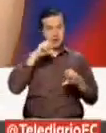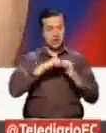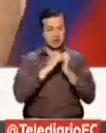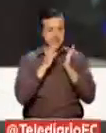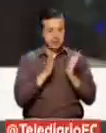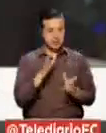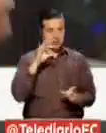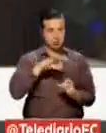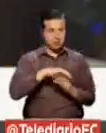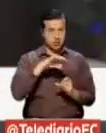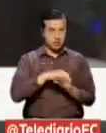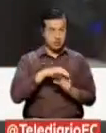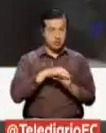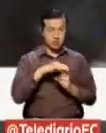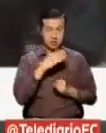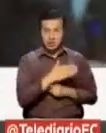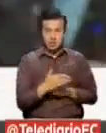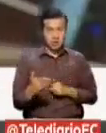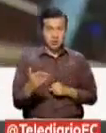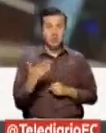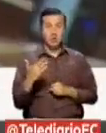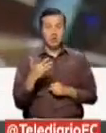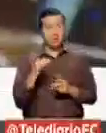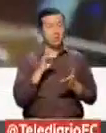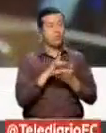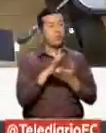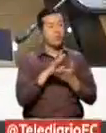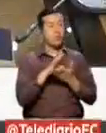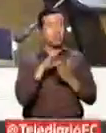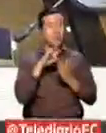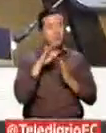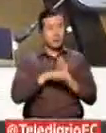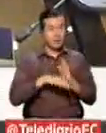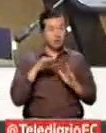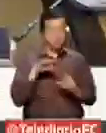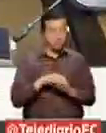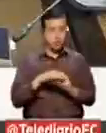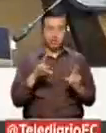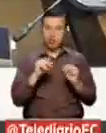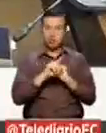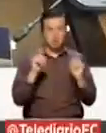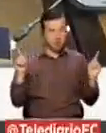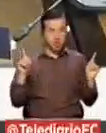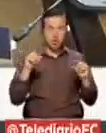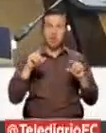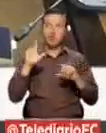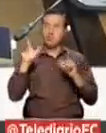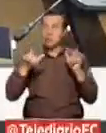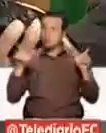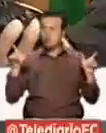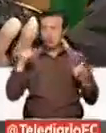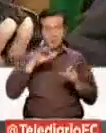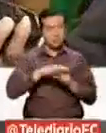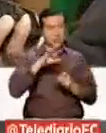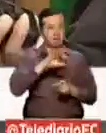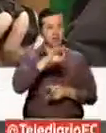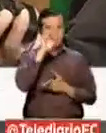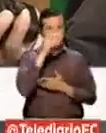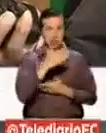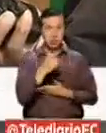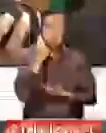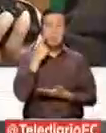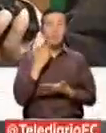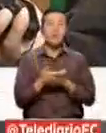asambleísta elegido por votación popular no puede irse a su casa por menos votos de los que se requieren para la destitución de un ministro de Estado. Lo que está a prueba